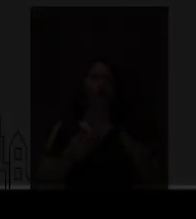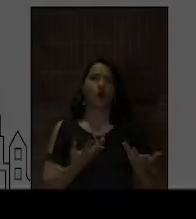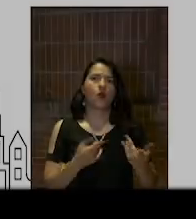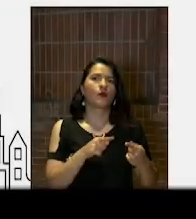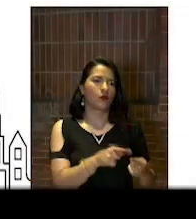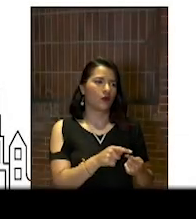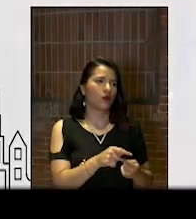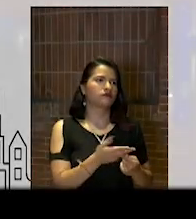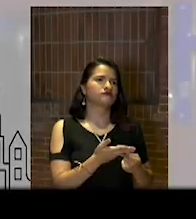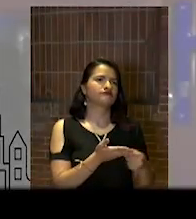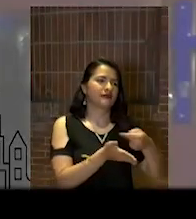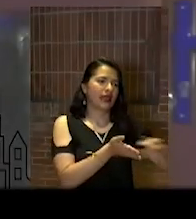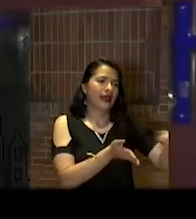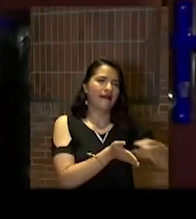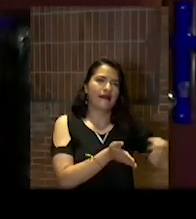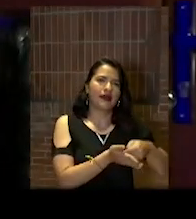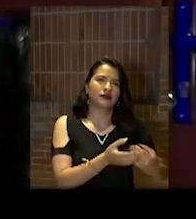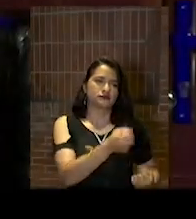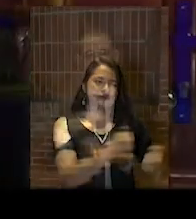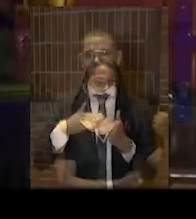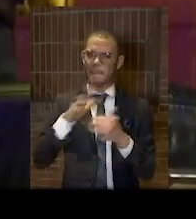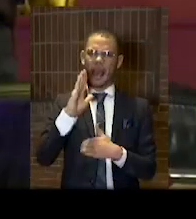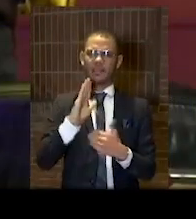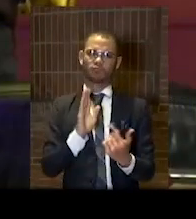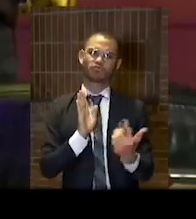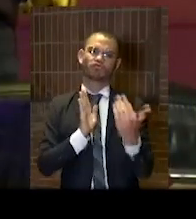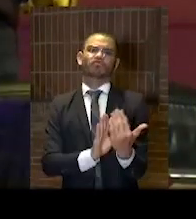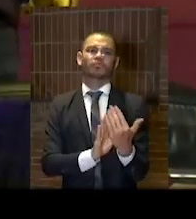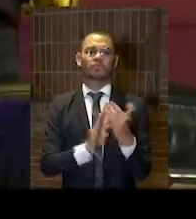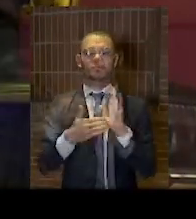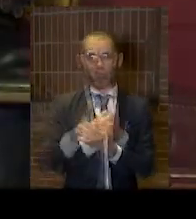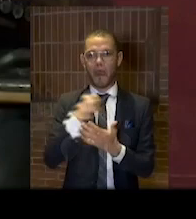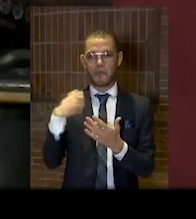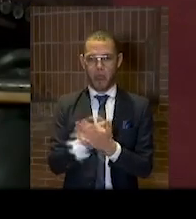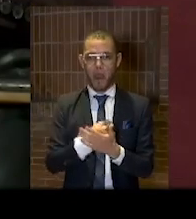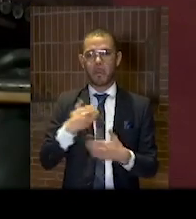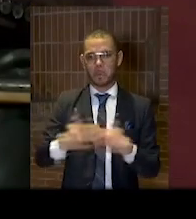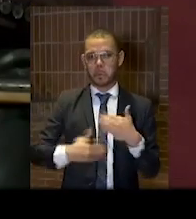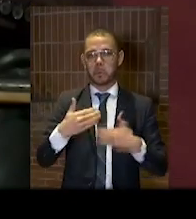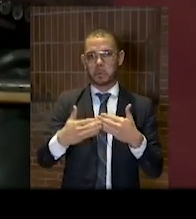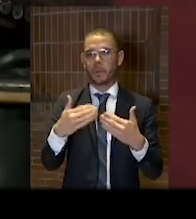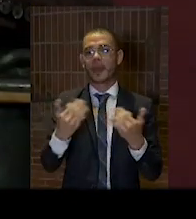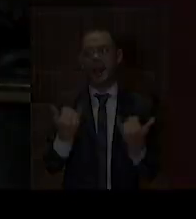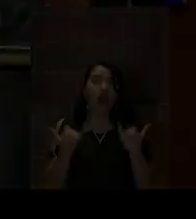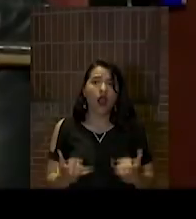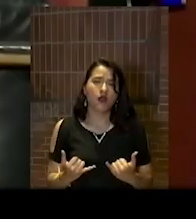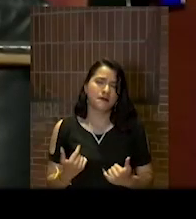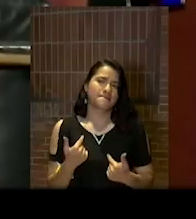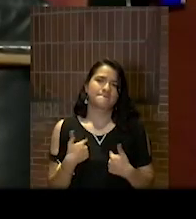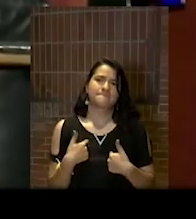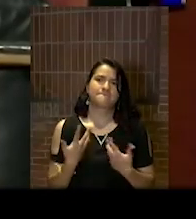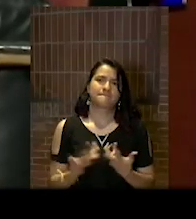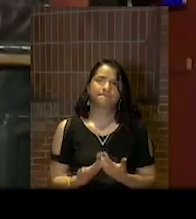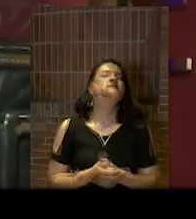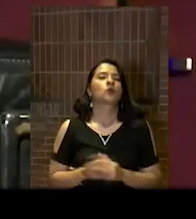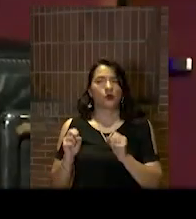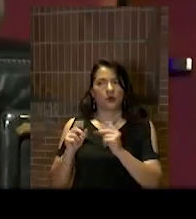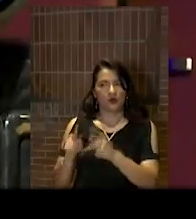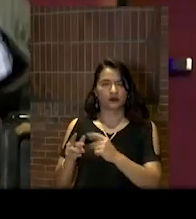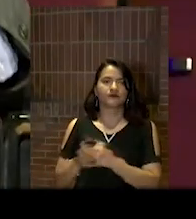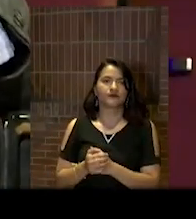administración la sostenibilidad de un transporte público. Presentamos una proposición. Trabaje de manera más. Ni se necesita la